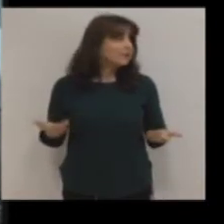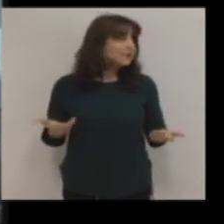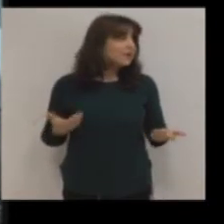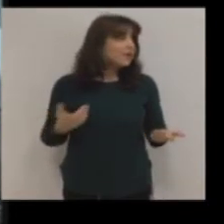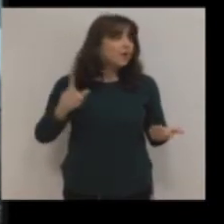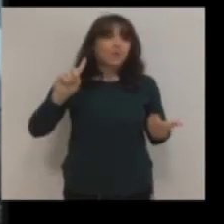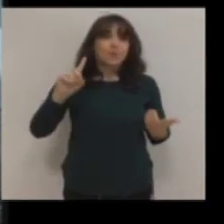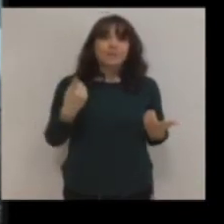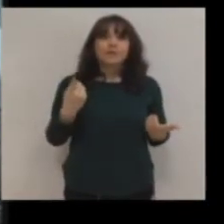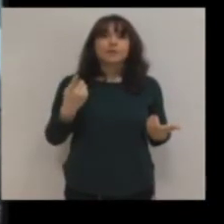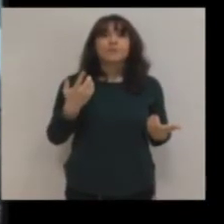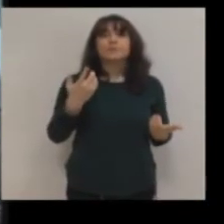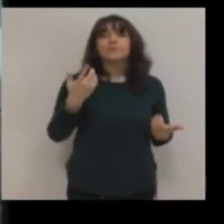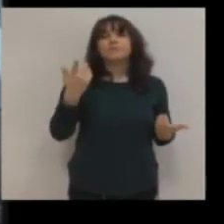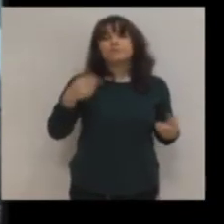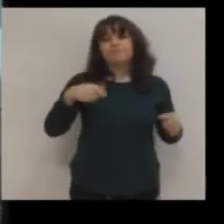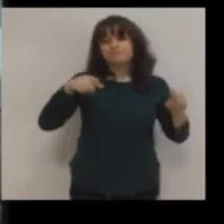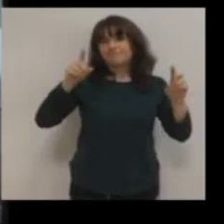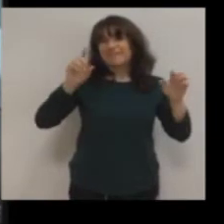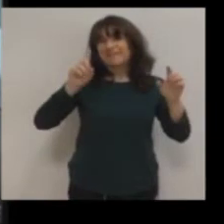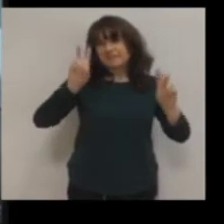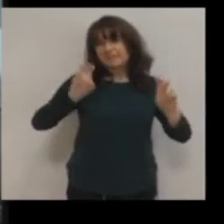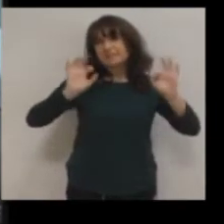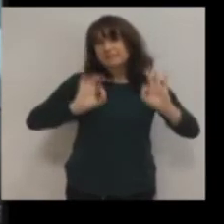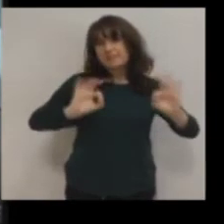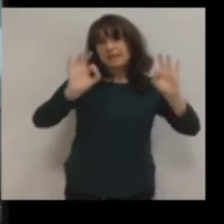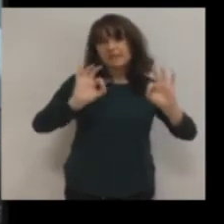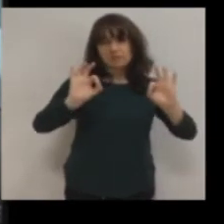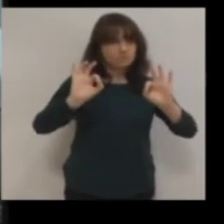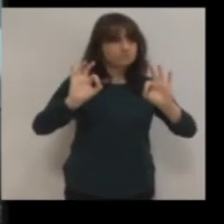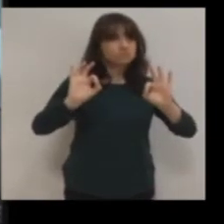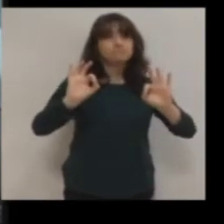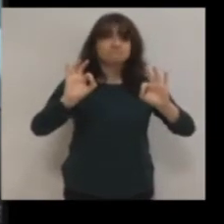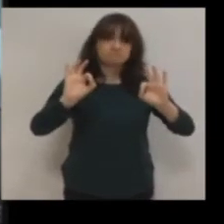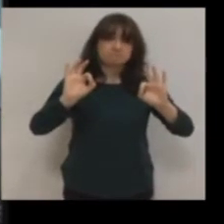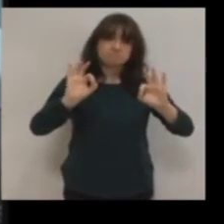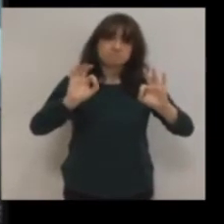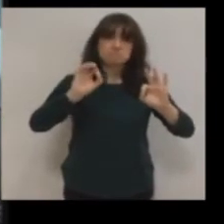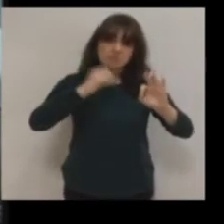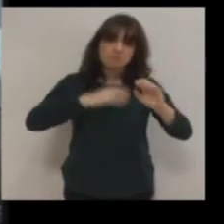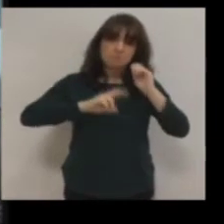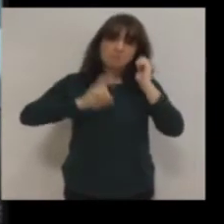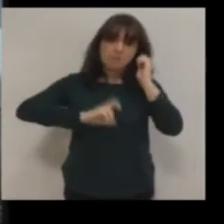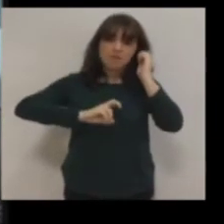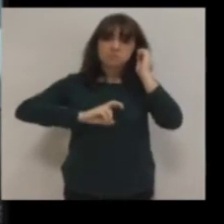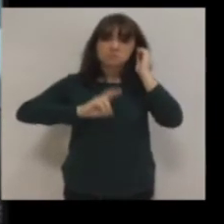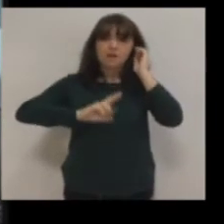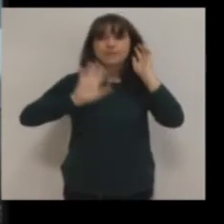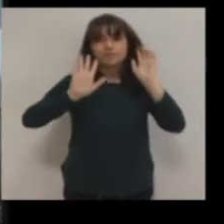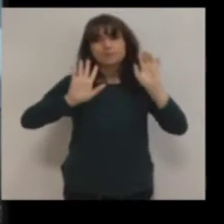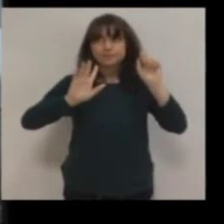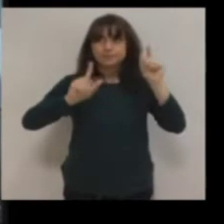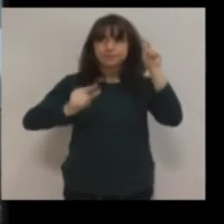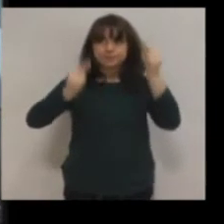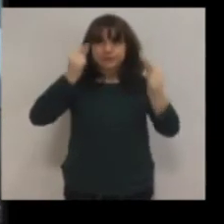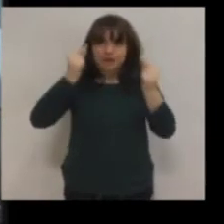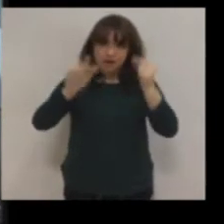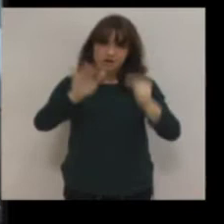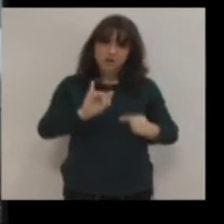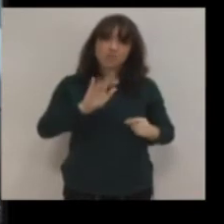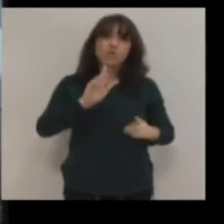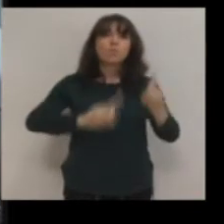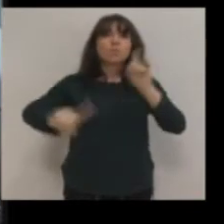bueno, lo primero sobre la especialización, está bien, pero con matices, porque hay un problema